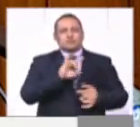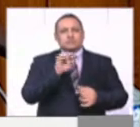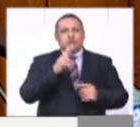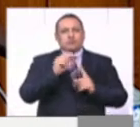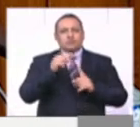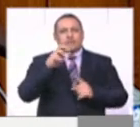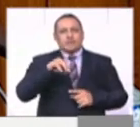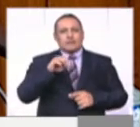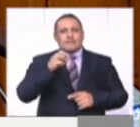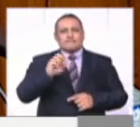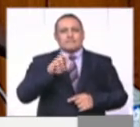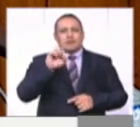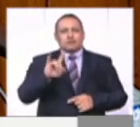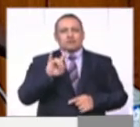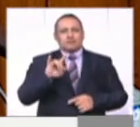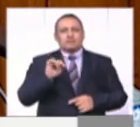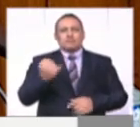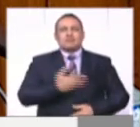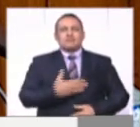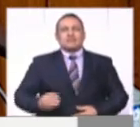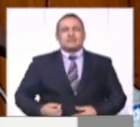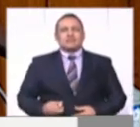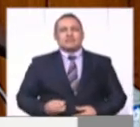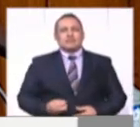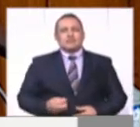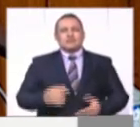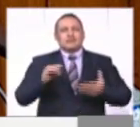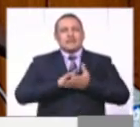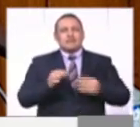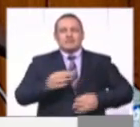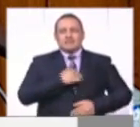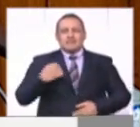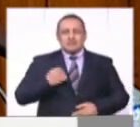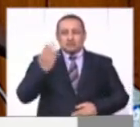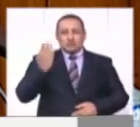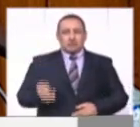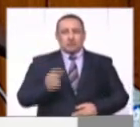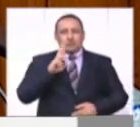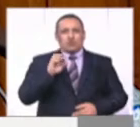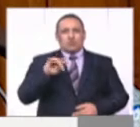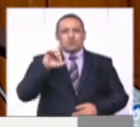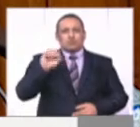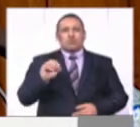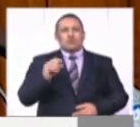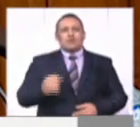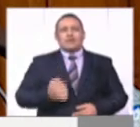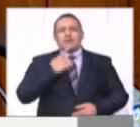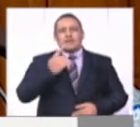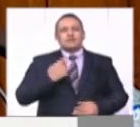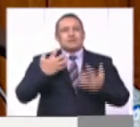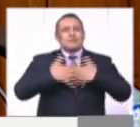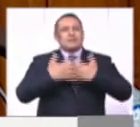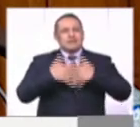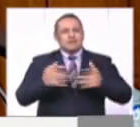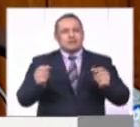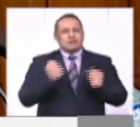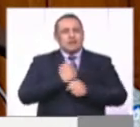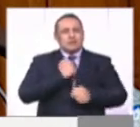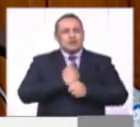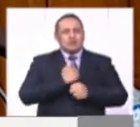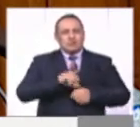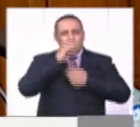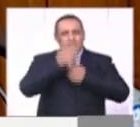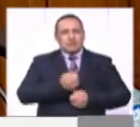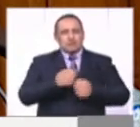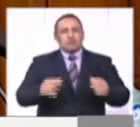Perú presidente el ministro r mucho es un empresario minero